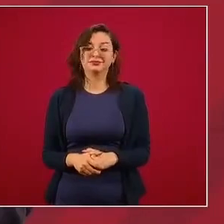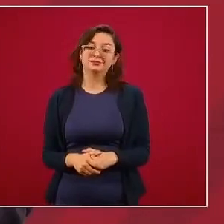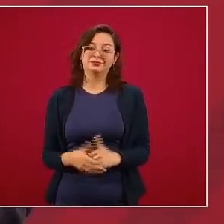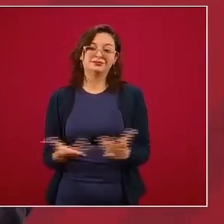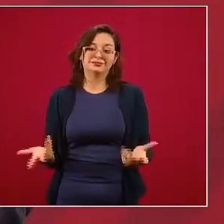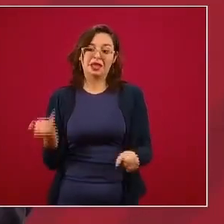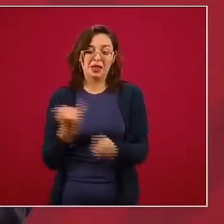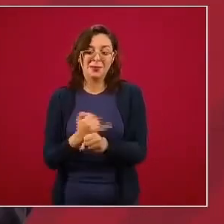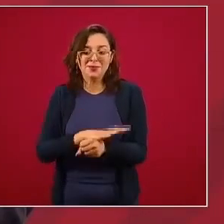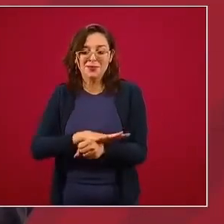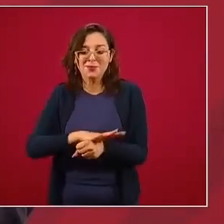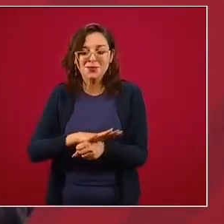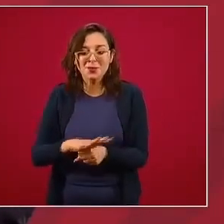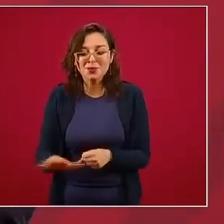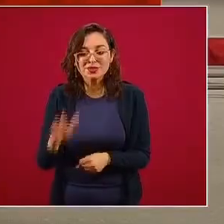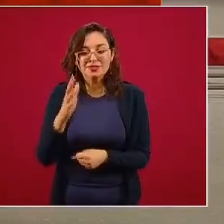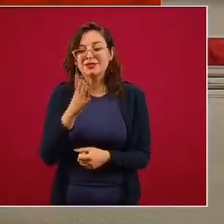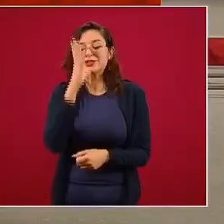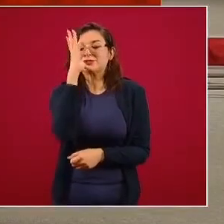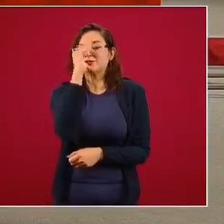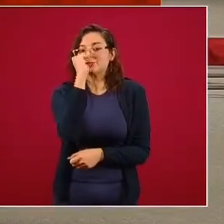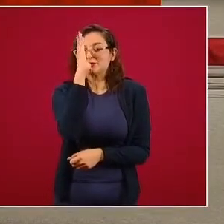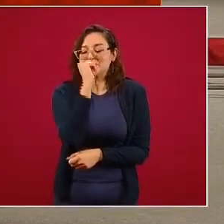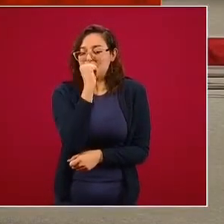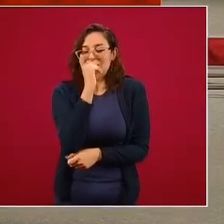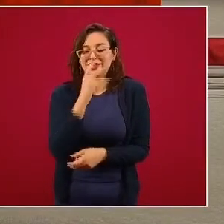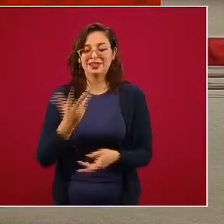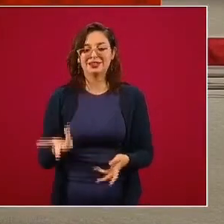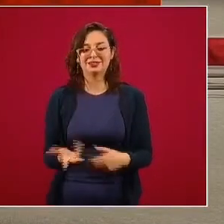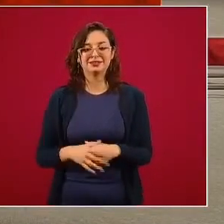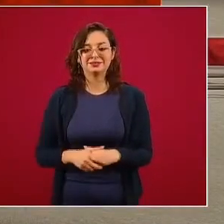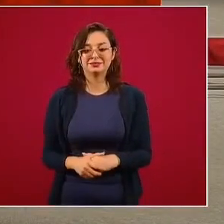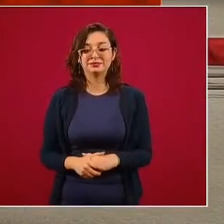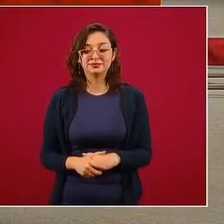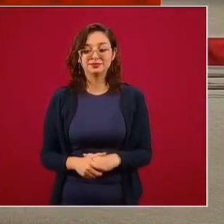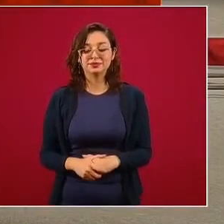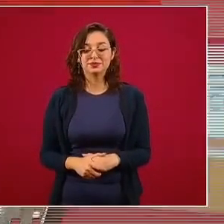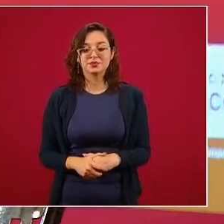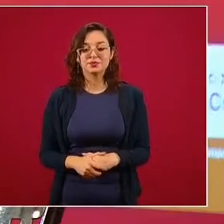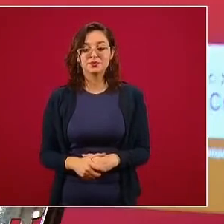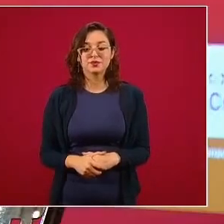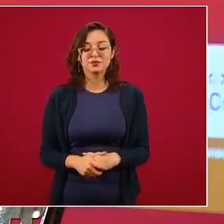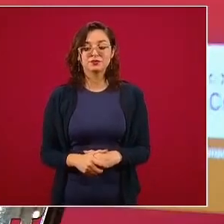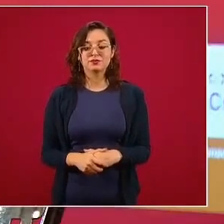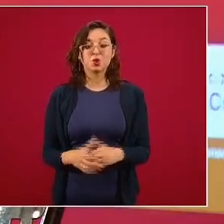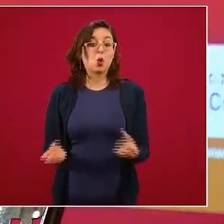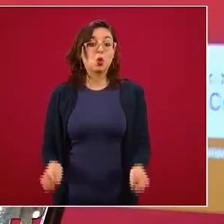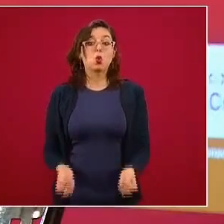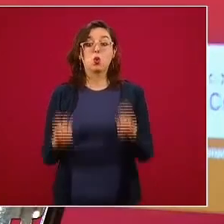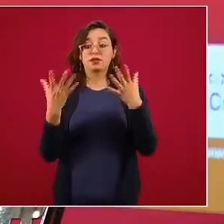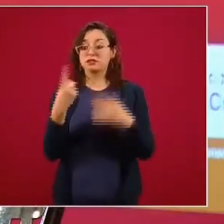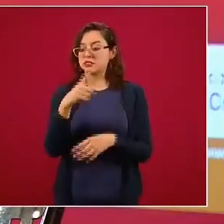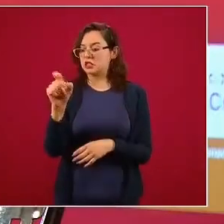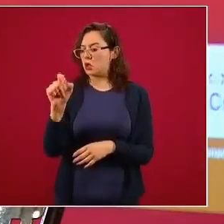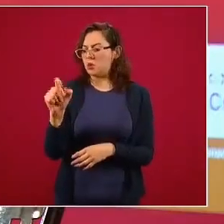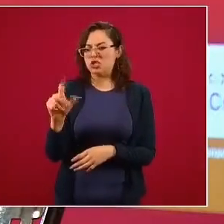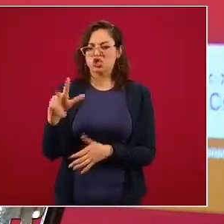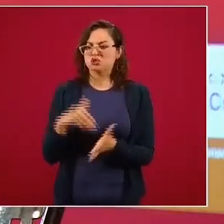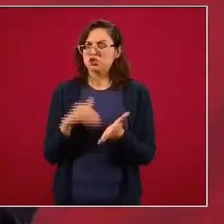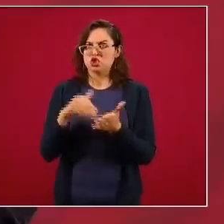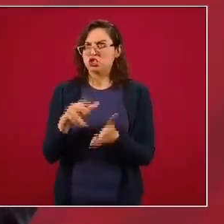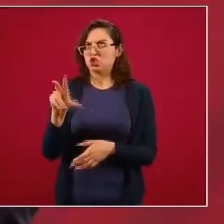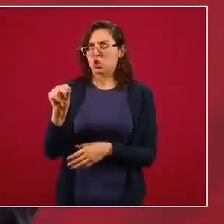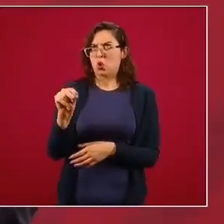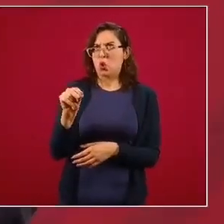Evidentemente esto no es procedente, no es una conducción técnica. Entonces, ¿cuántas hagamos? No 128 millones,